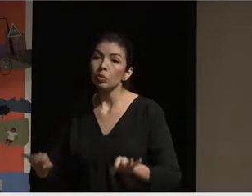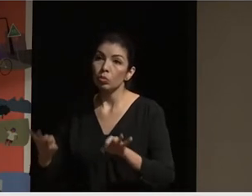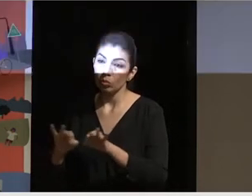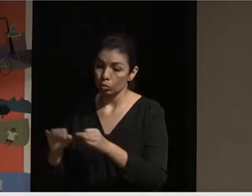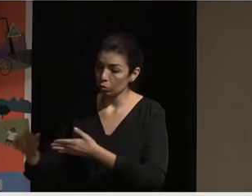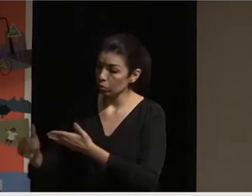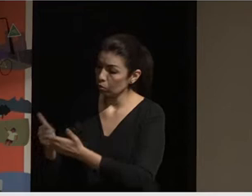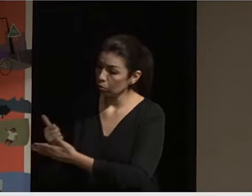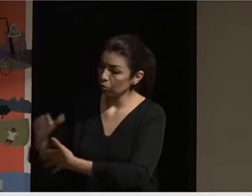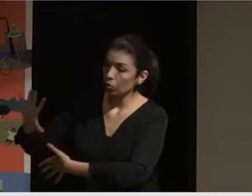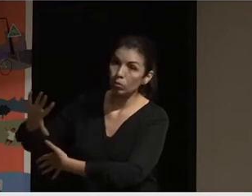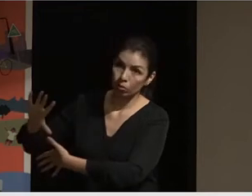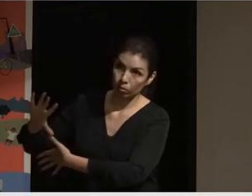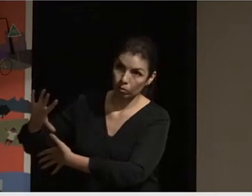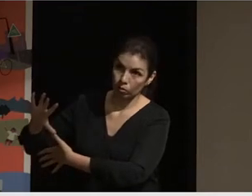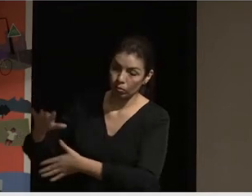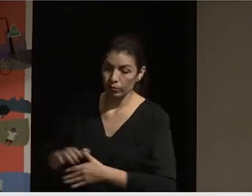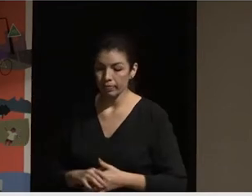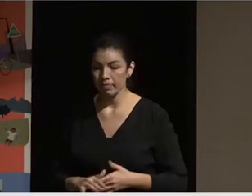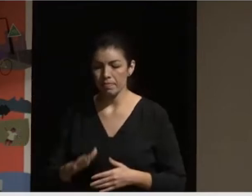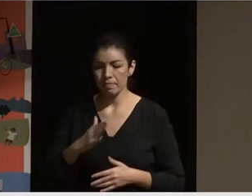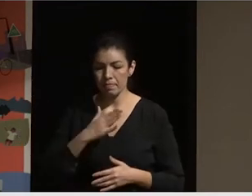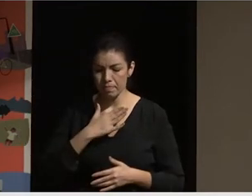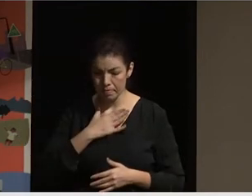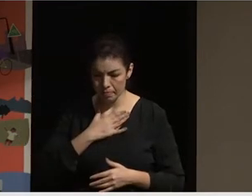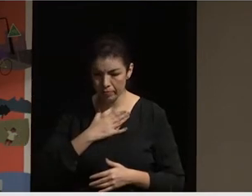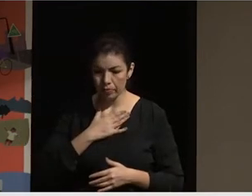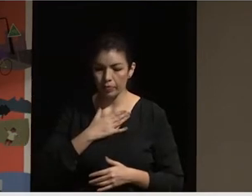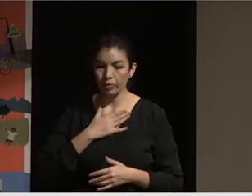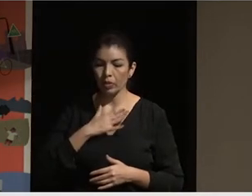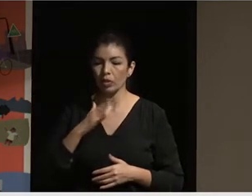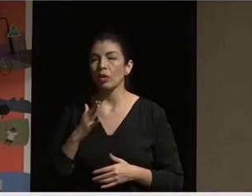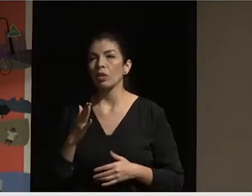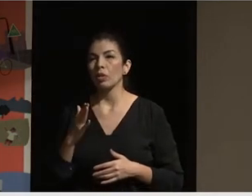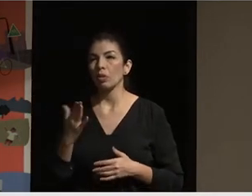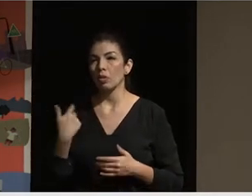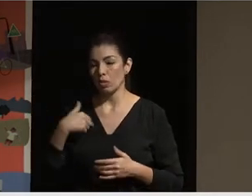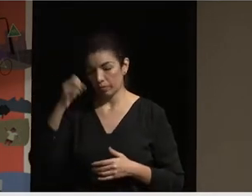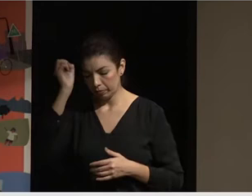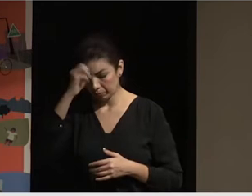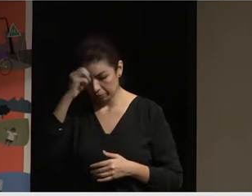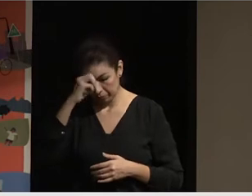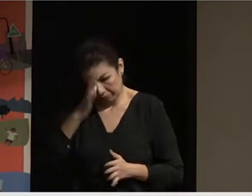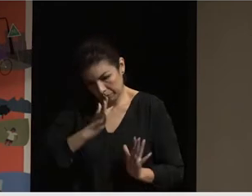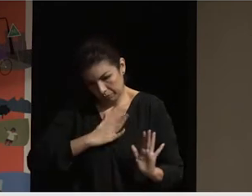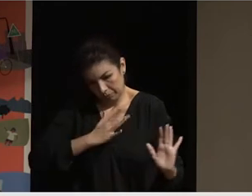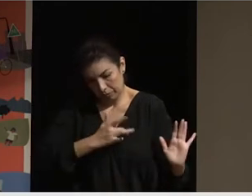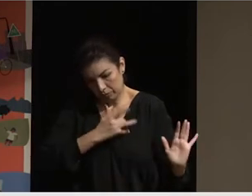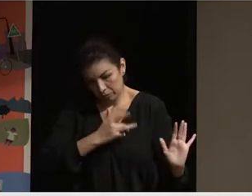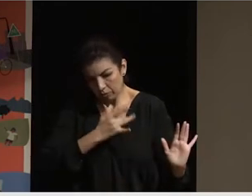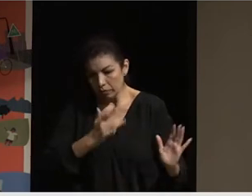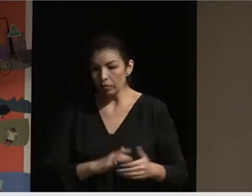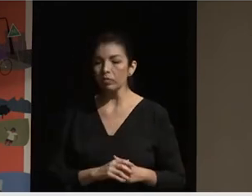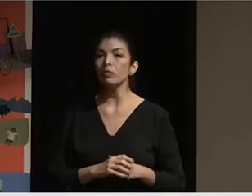posición de análisis particular es, y un poco vinculando el tema de la mesa, es Sí, para mí, desde mi punto de vista, si